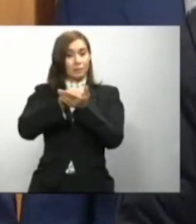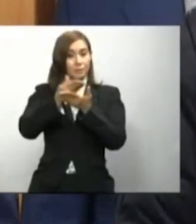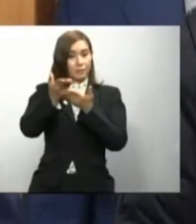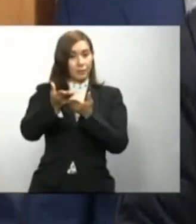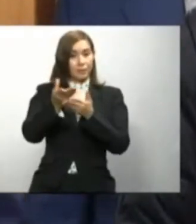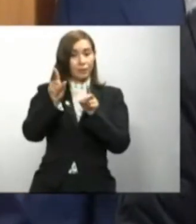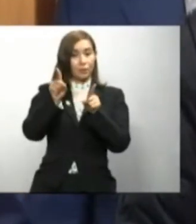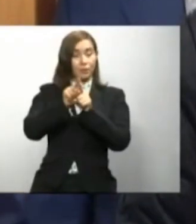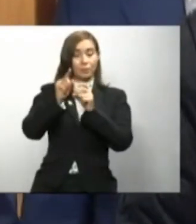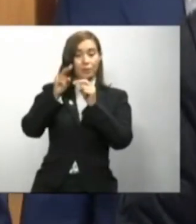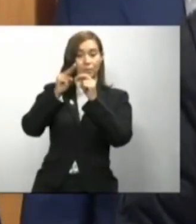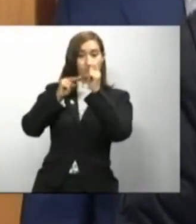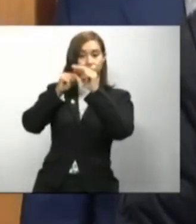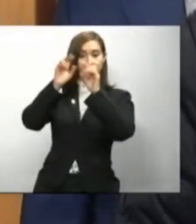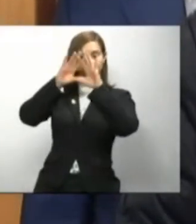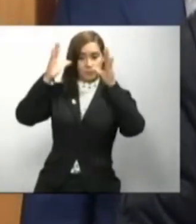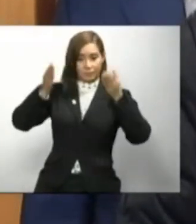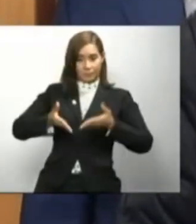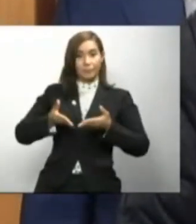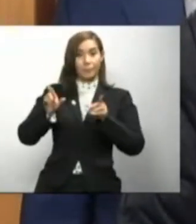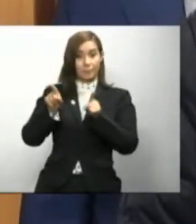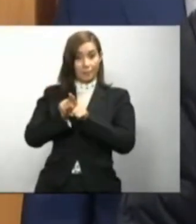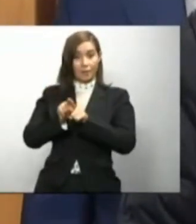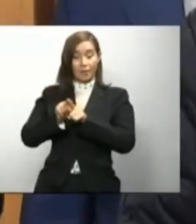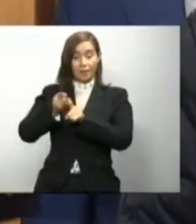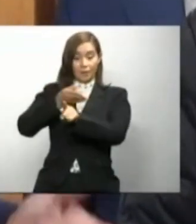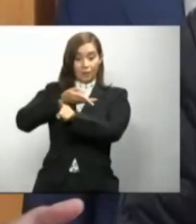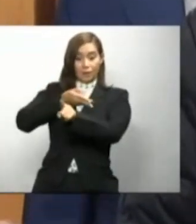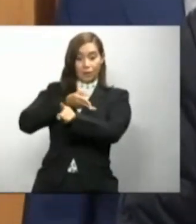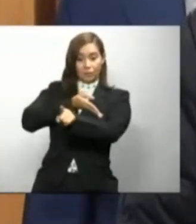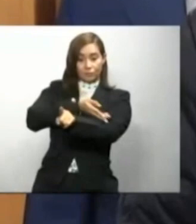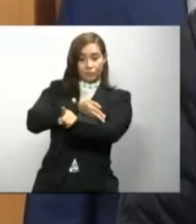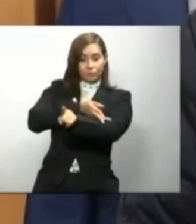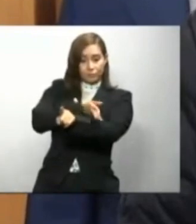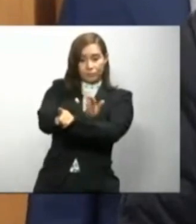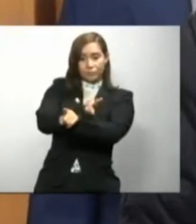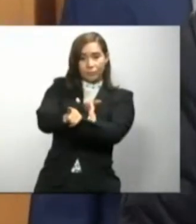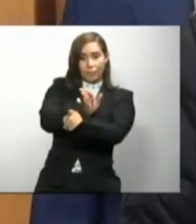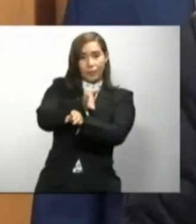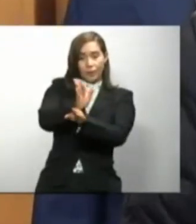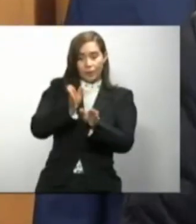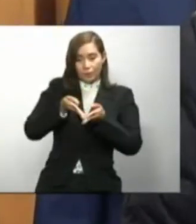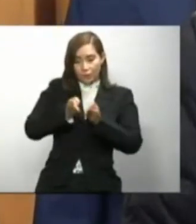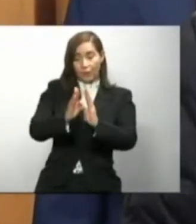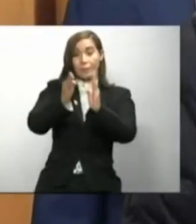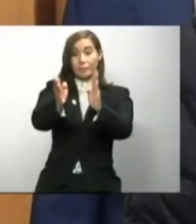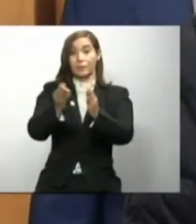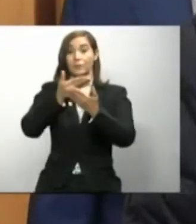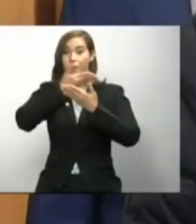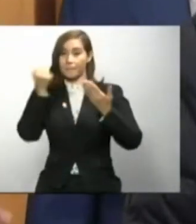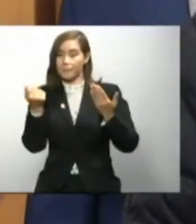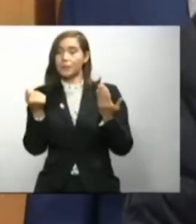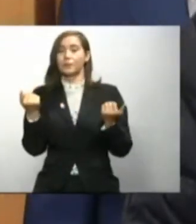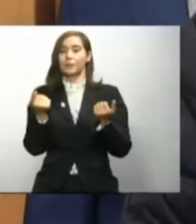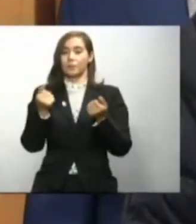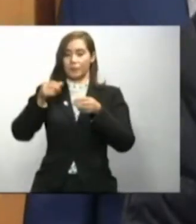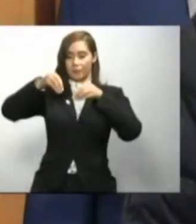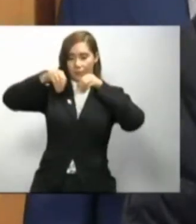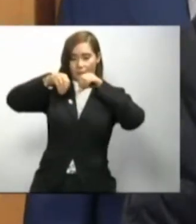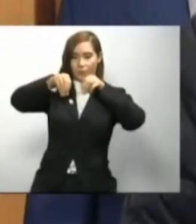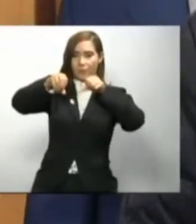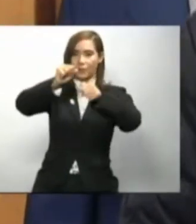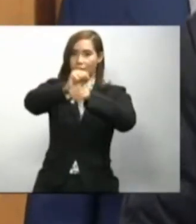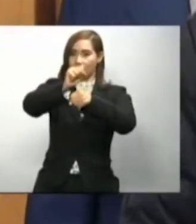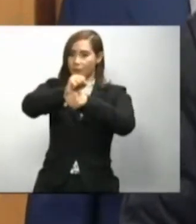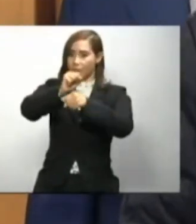y faltando los caminos vecinales para la producción que haya financiamiento para el sector agrícola eso es lo que nos preocupa a nosotros